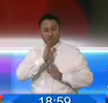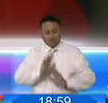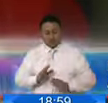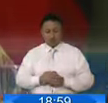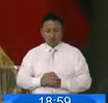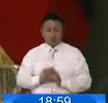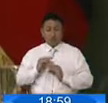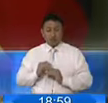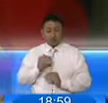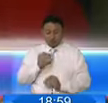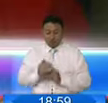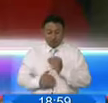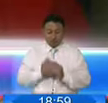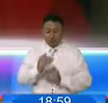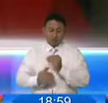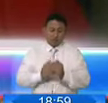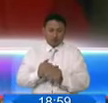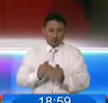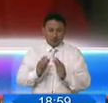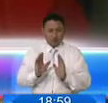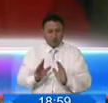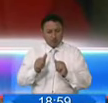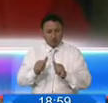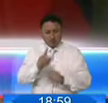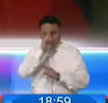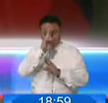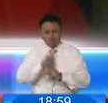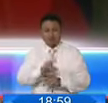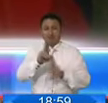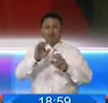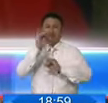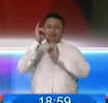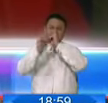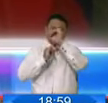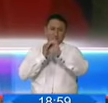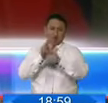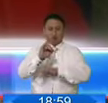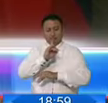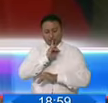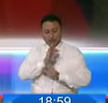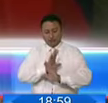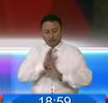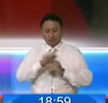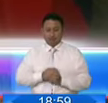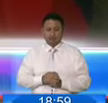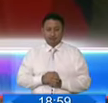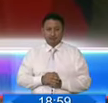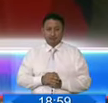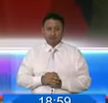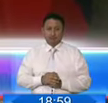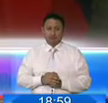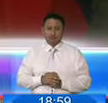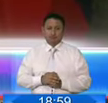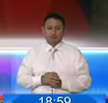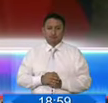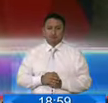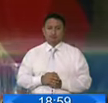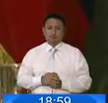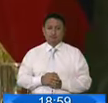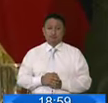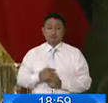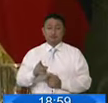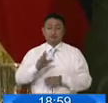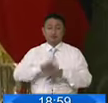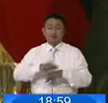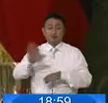está adoptando re activamente con respecto a temas internacionales un poco pero al final por